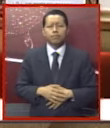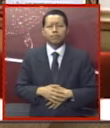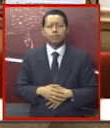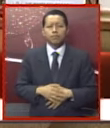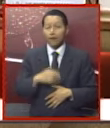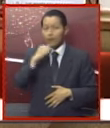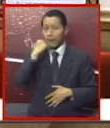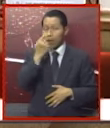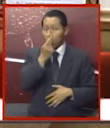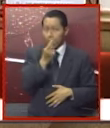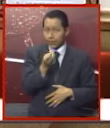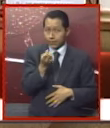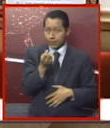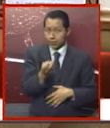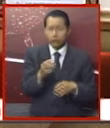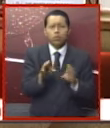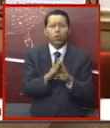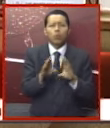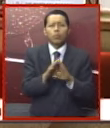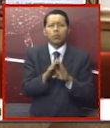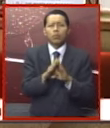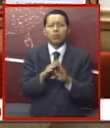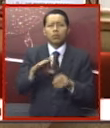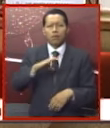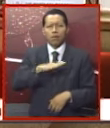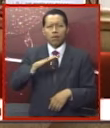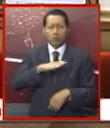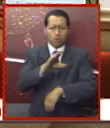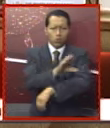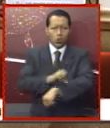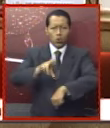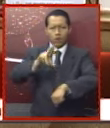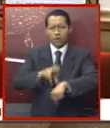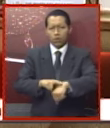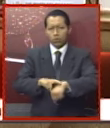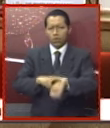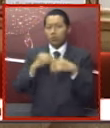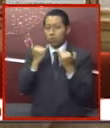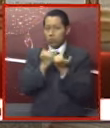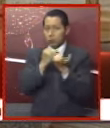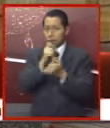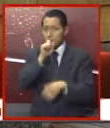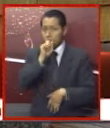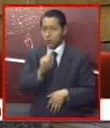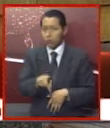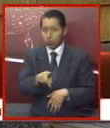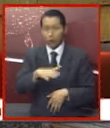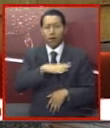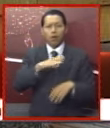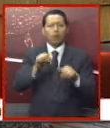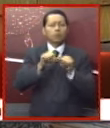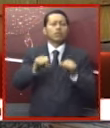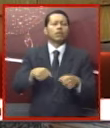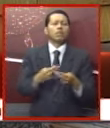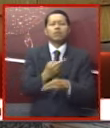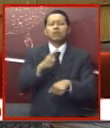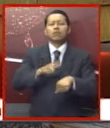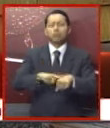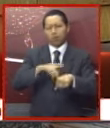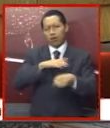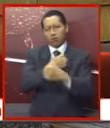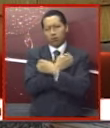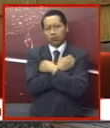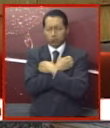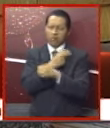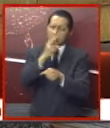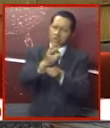Quiero decir aquí que la coordinadora, quien es parte también del sistema educativo, ha sido invitado a estos